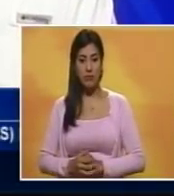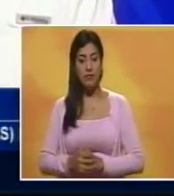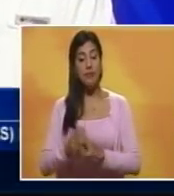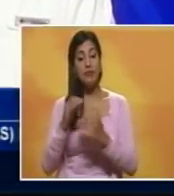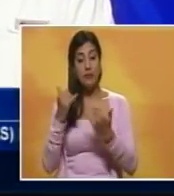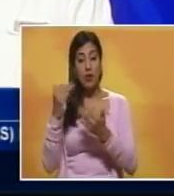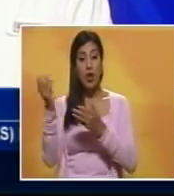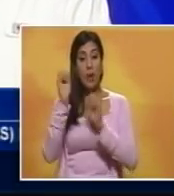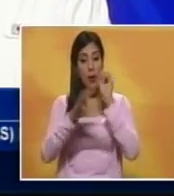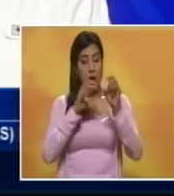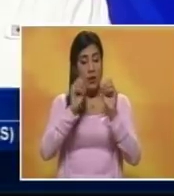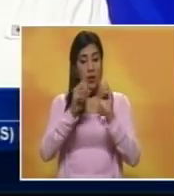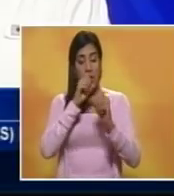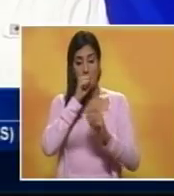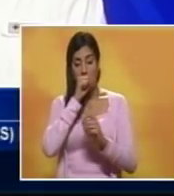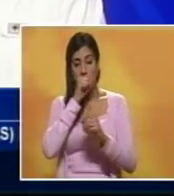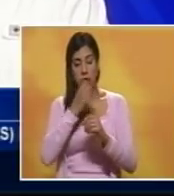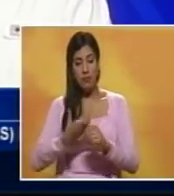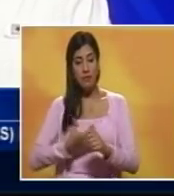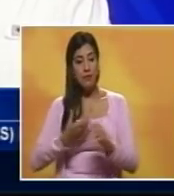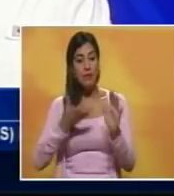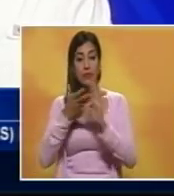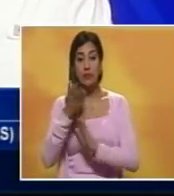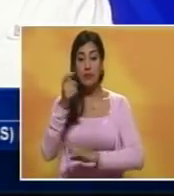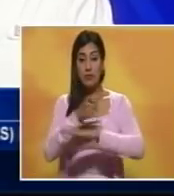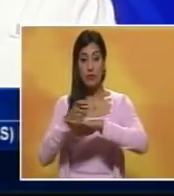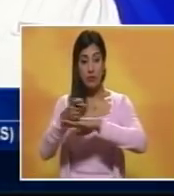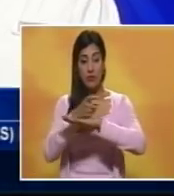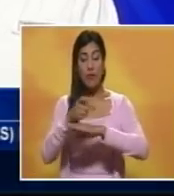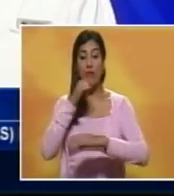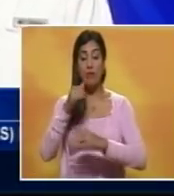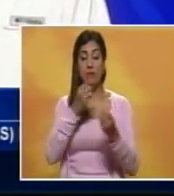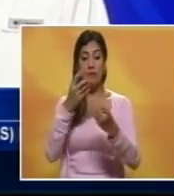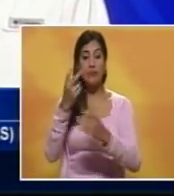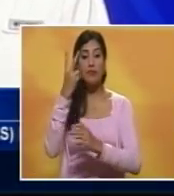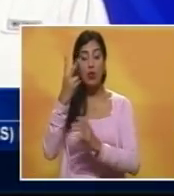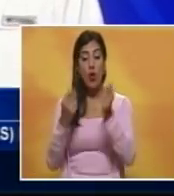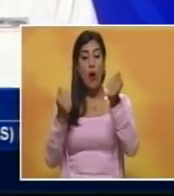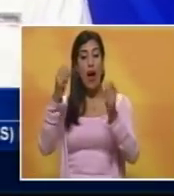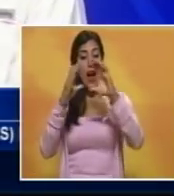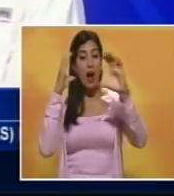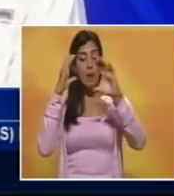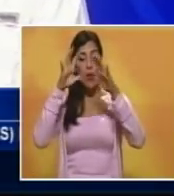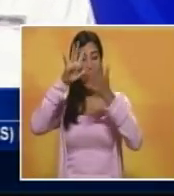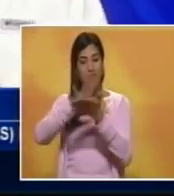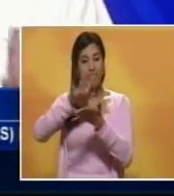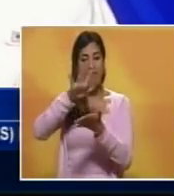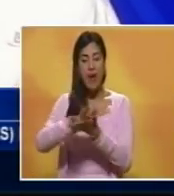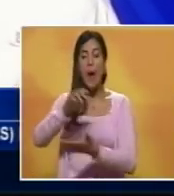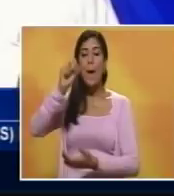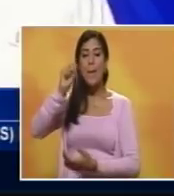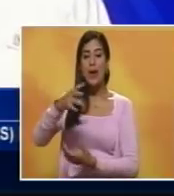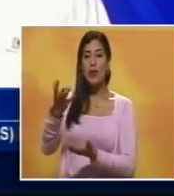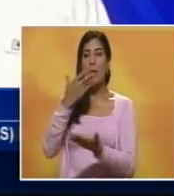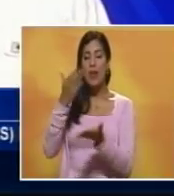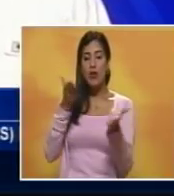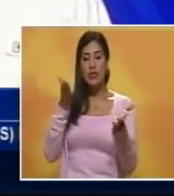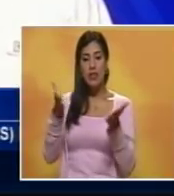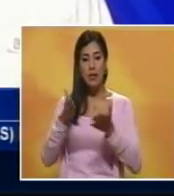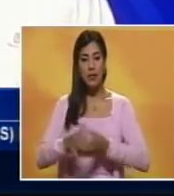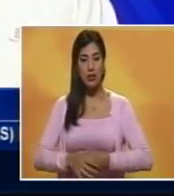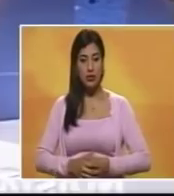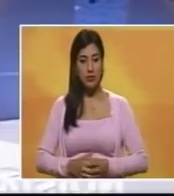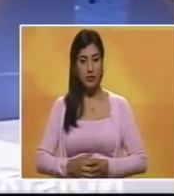la recolección de basura, el alcalde resaltó que pronto la gobernación entregará 2 camiones compactadores para mejorar el servicio en el municipio.